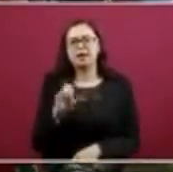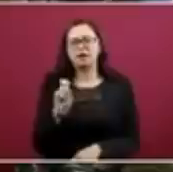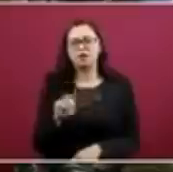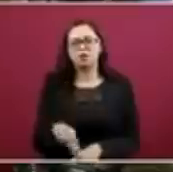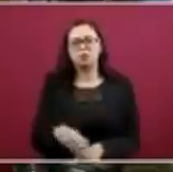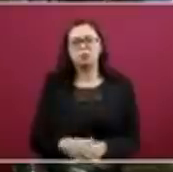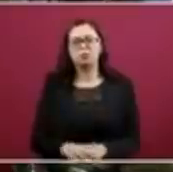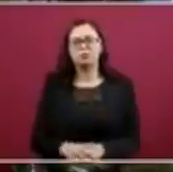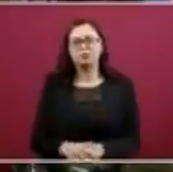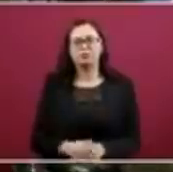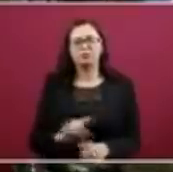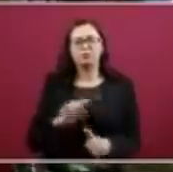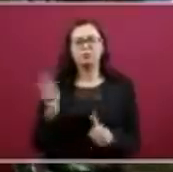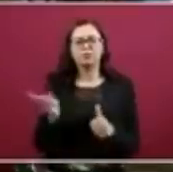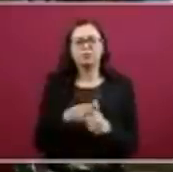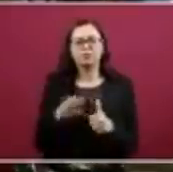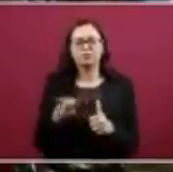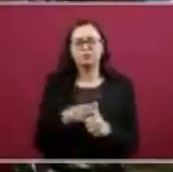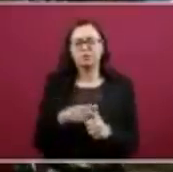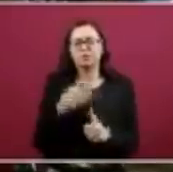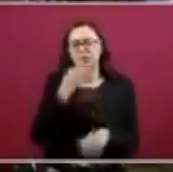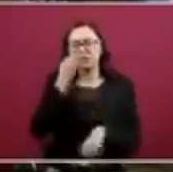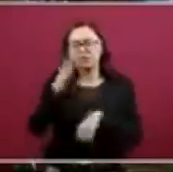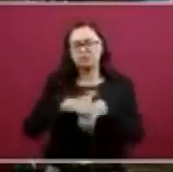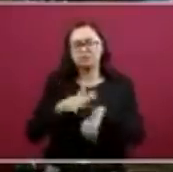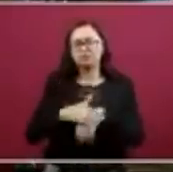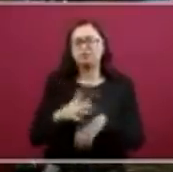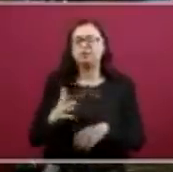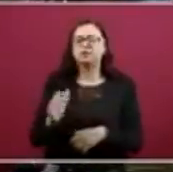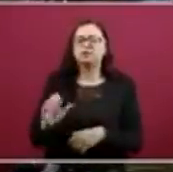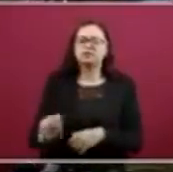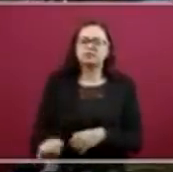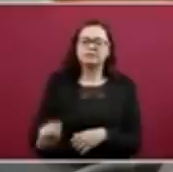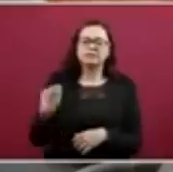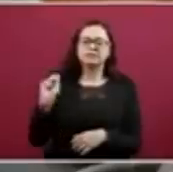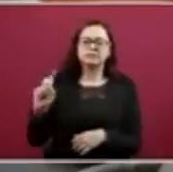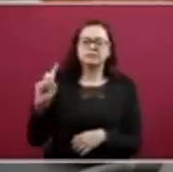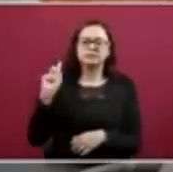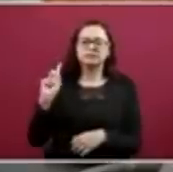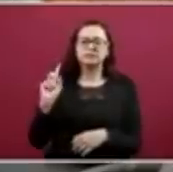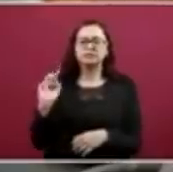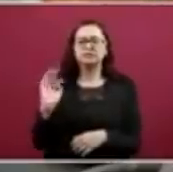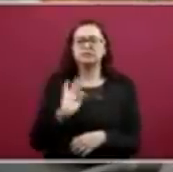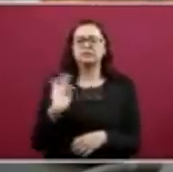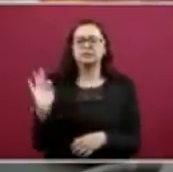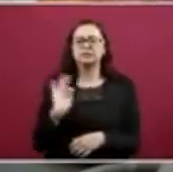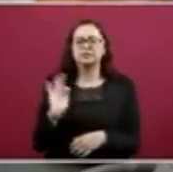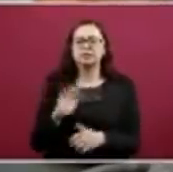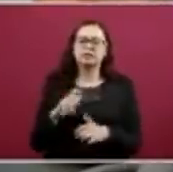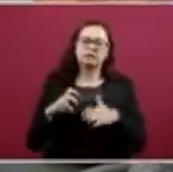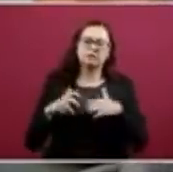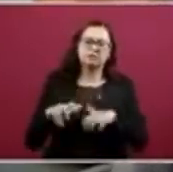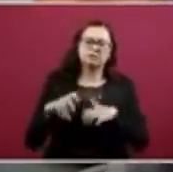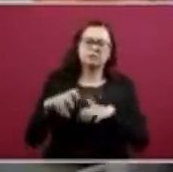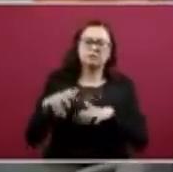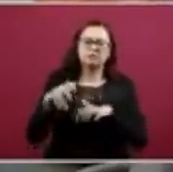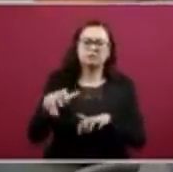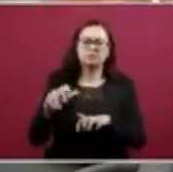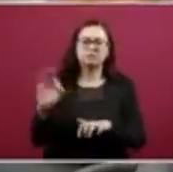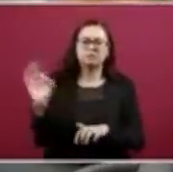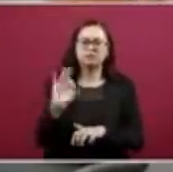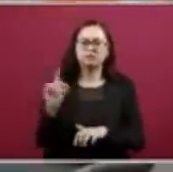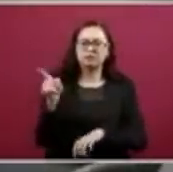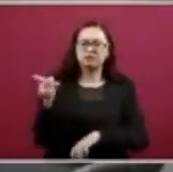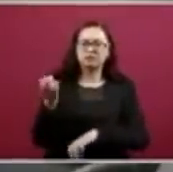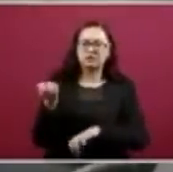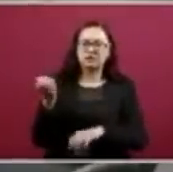oficio que se da a conocer el fin de semana ayer usted, sobre las manifestaciones que podría haber cuando haya un gobernador de oposición en uno de